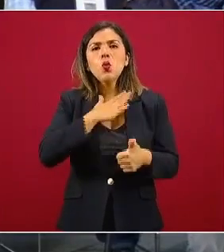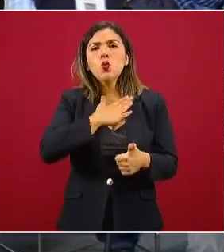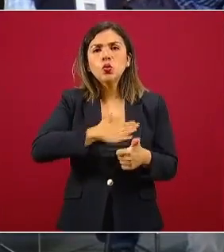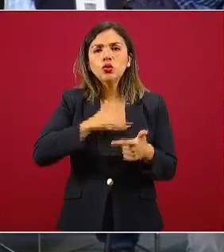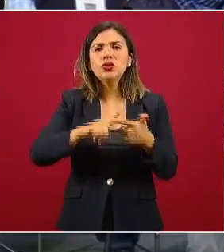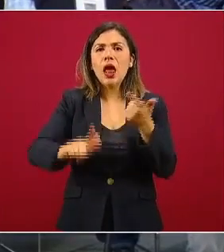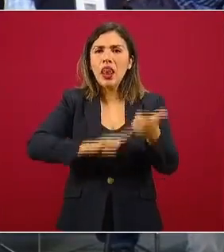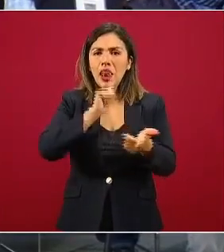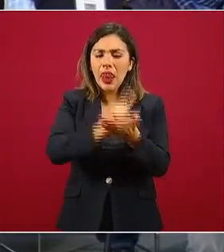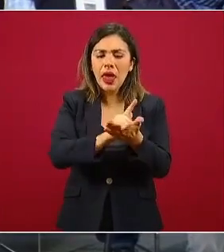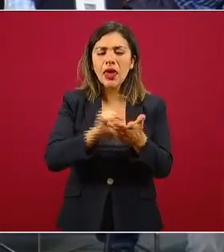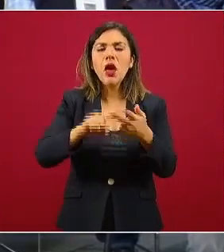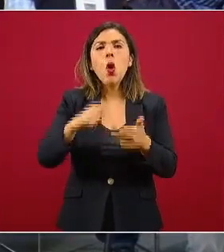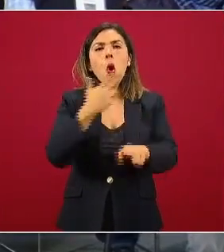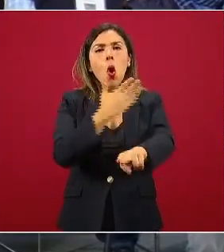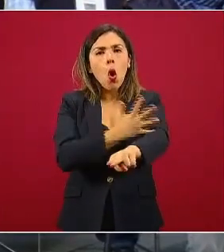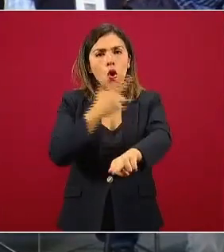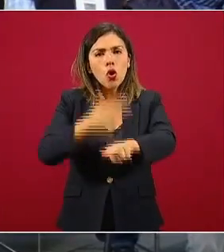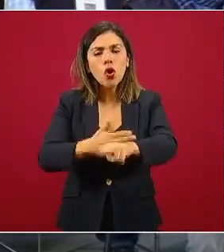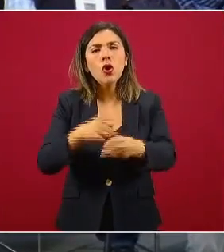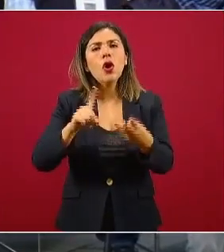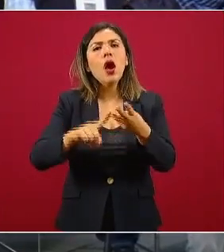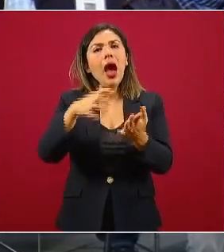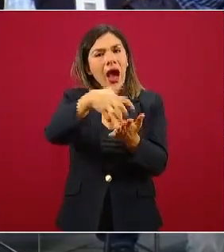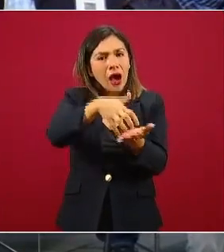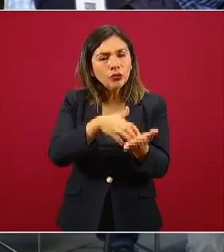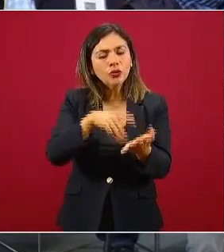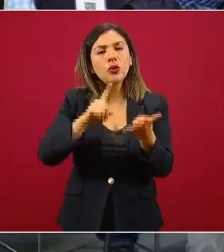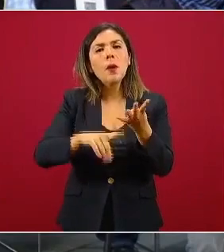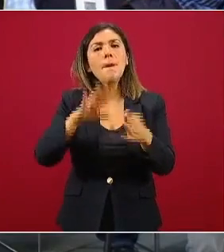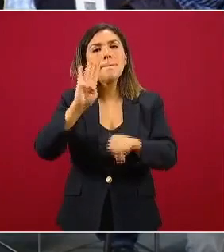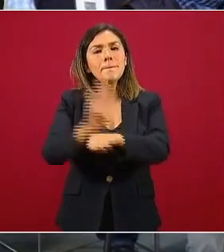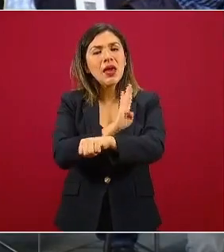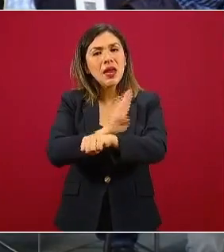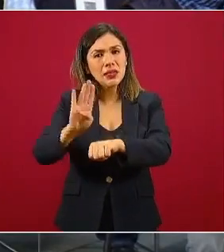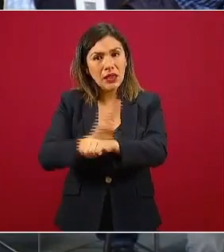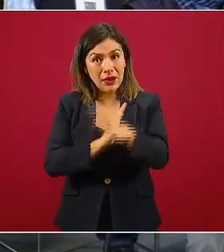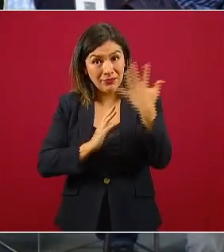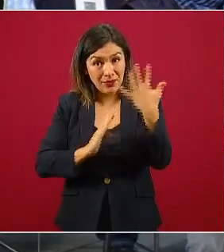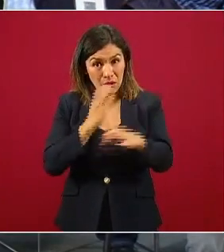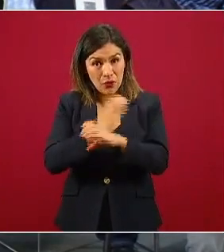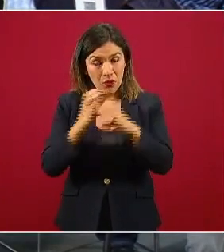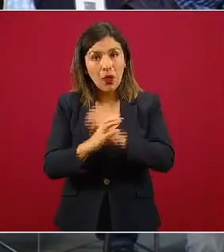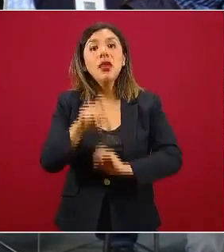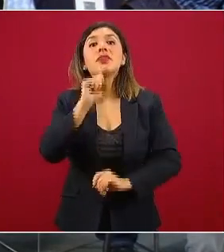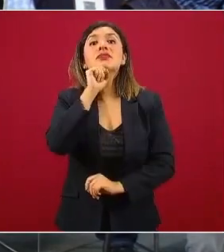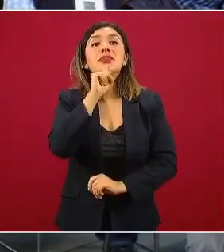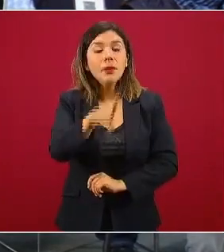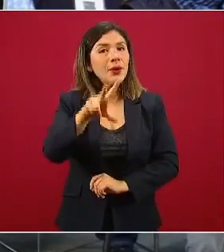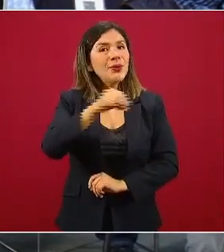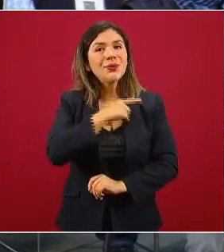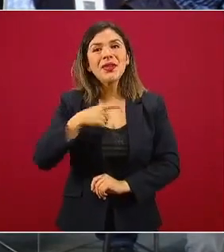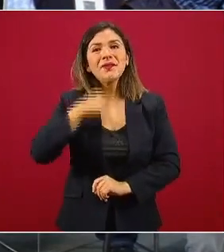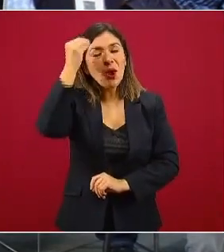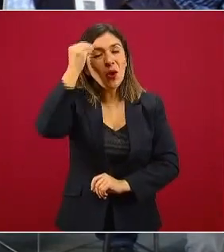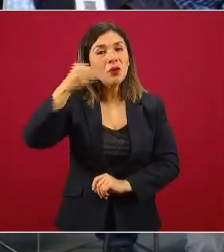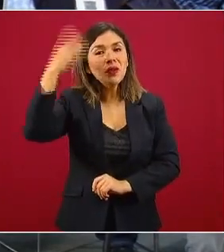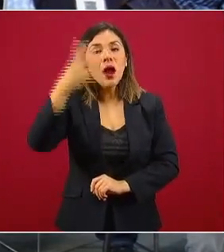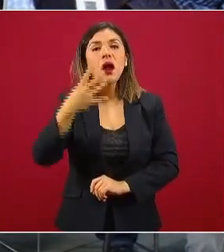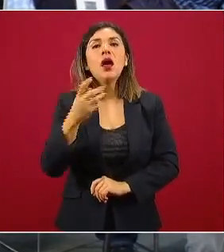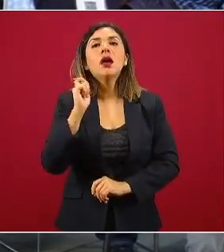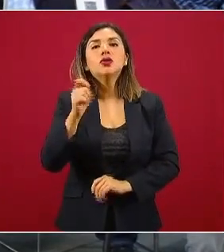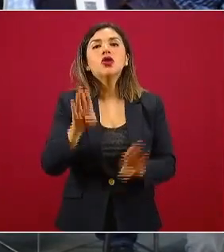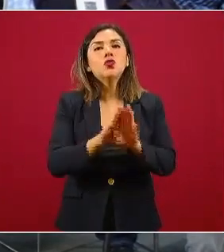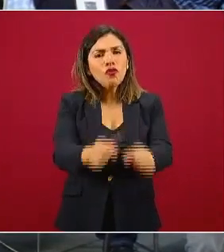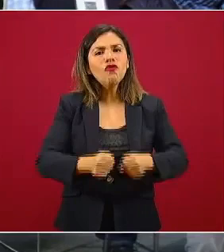la honestidad, austeridad y bienestar. Y también que no olvidemos pues el fortalecimiento